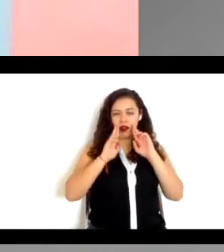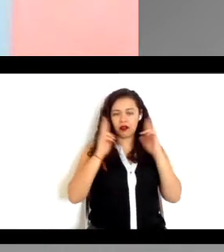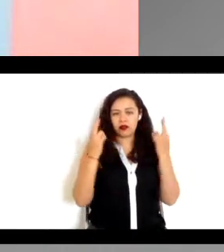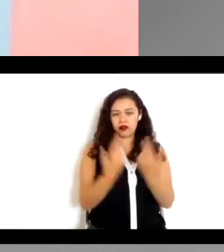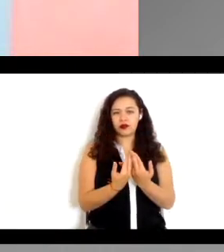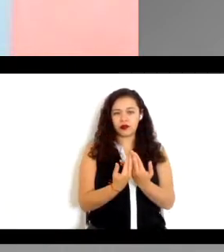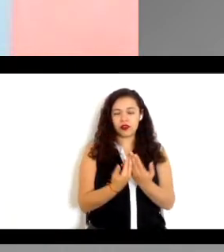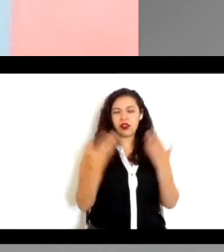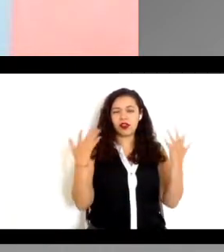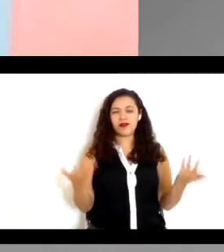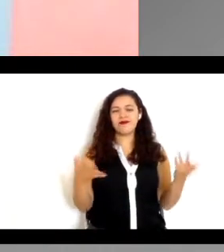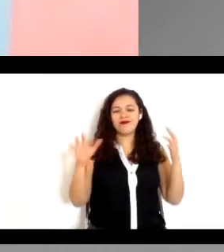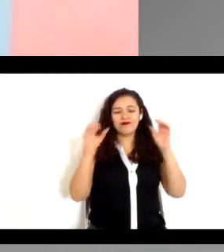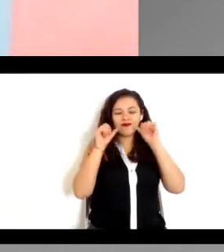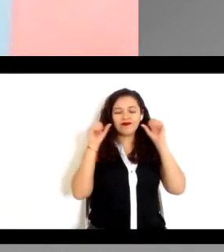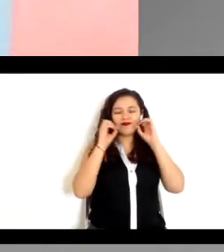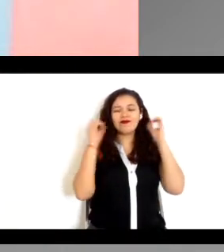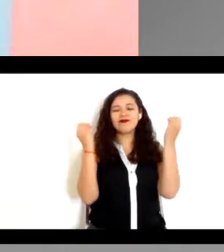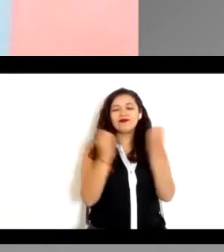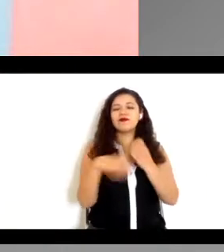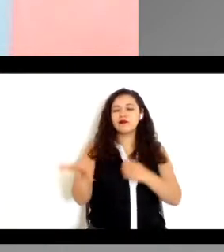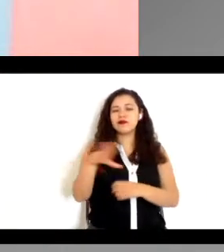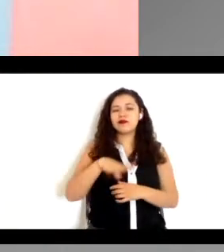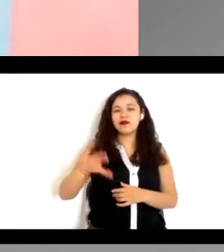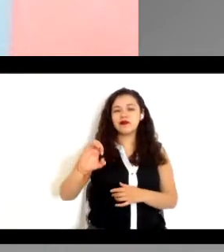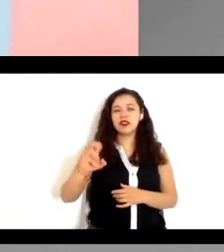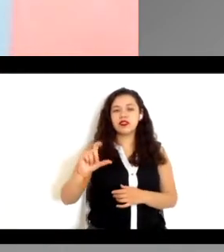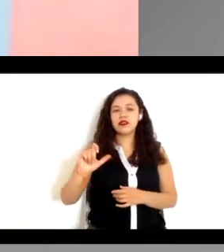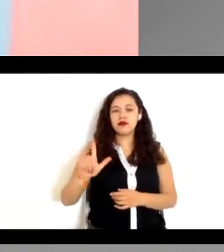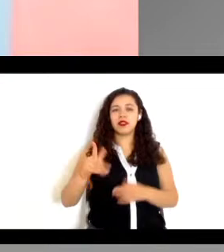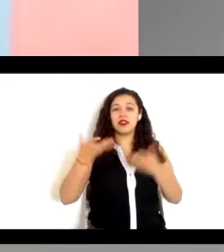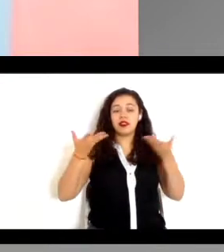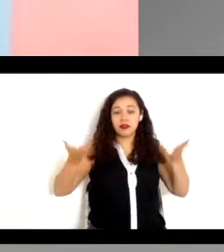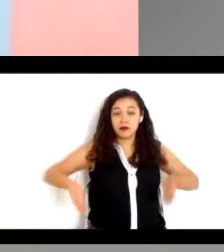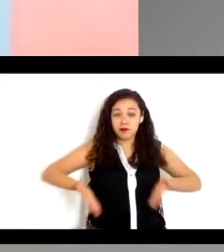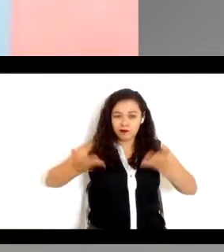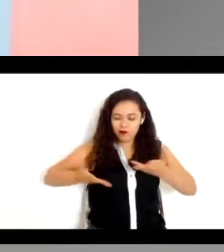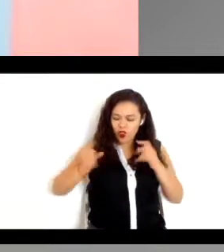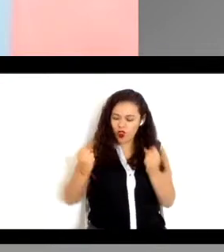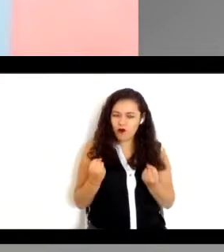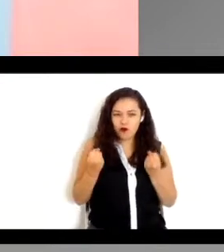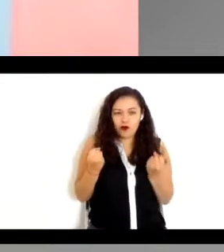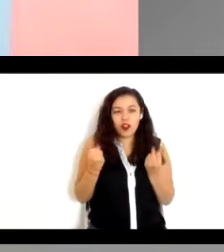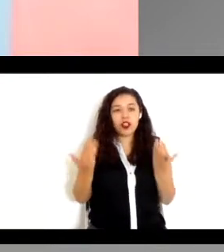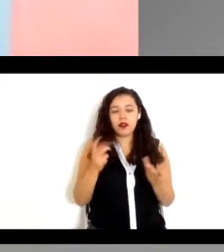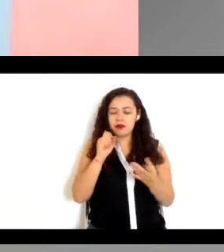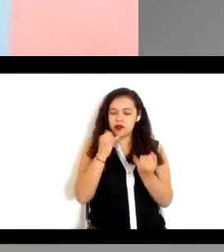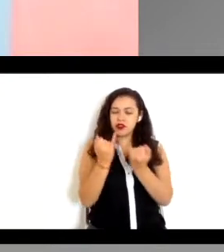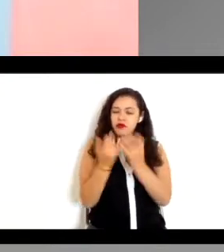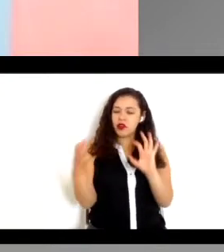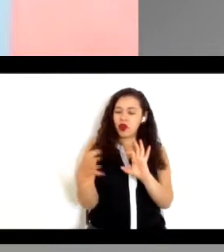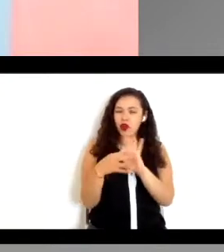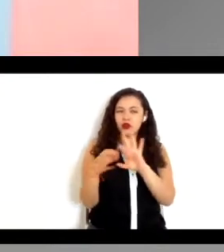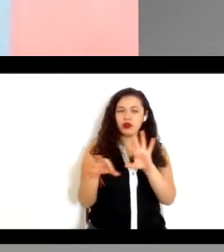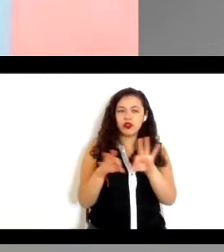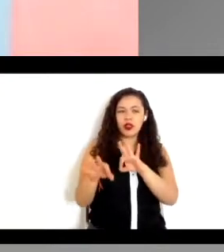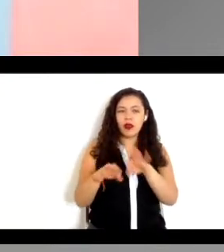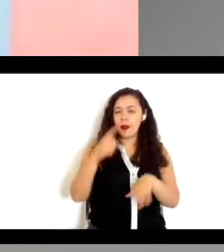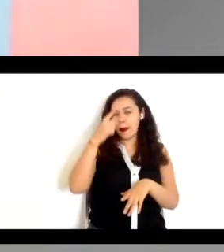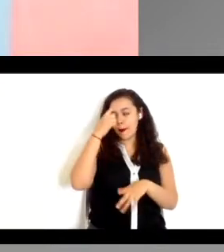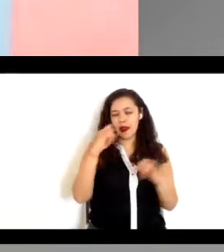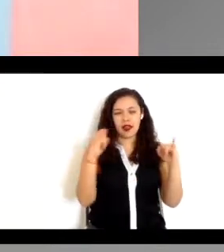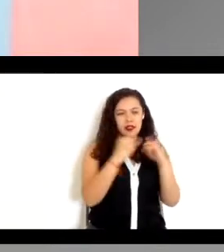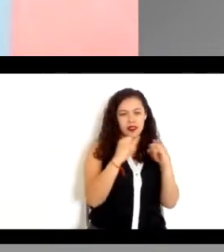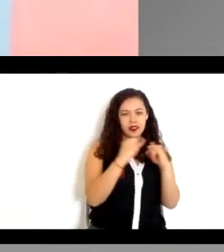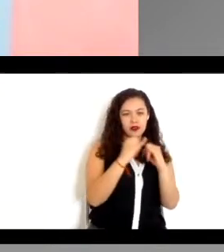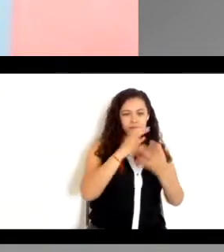las organizaciones de la sociedad civil que han impulsado, que han fortalecido y que han colaborado también como grandes actores e instituciones de